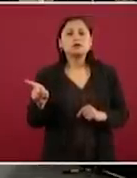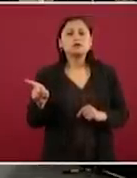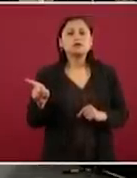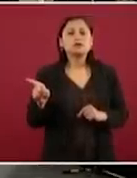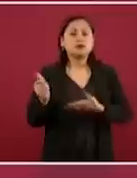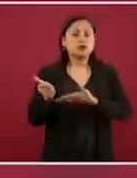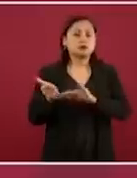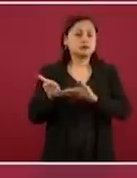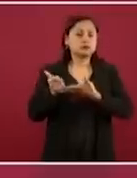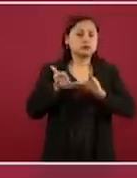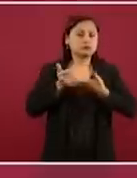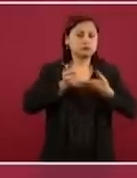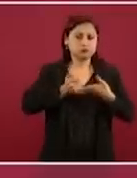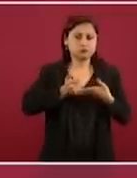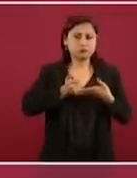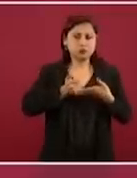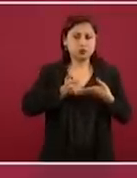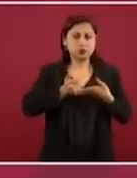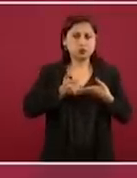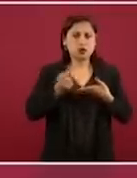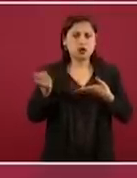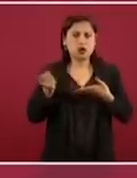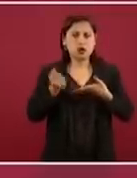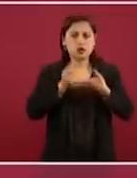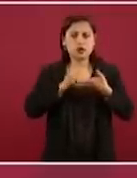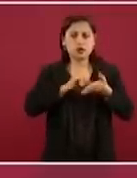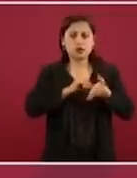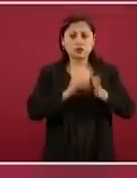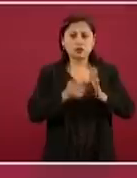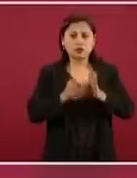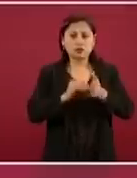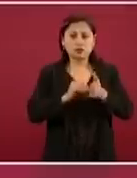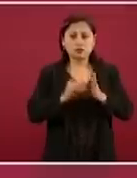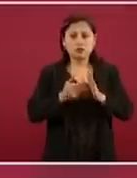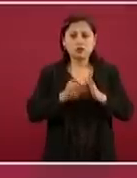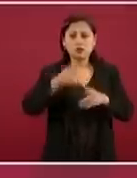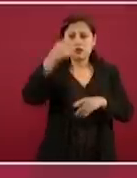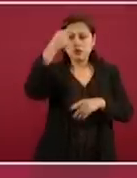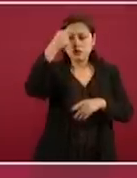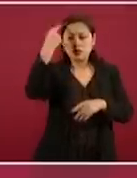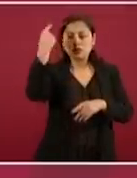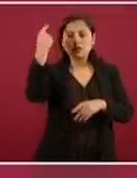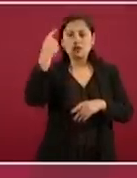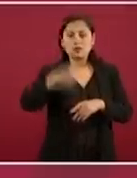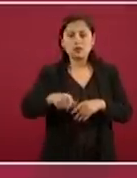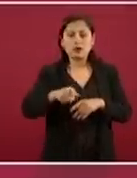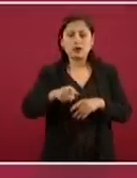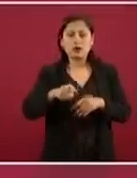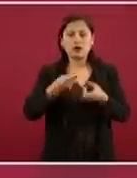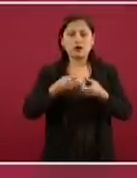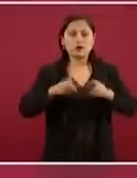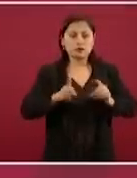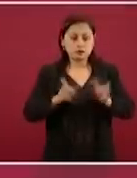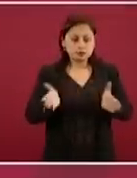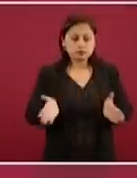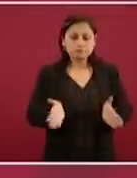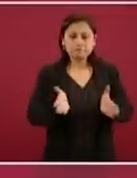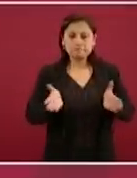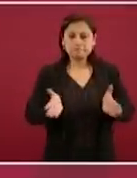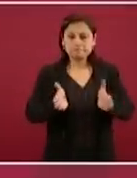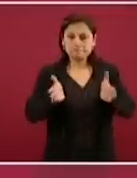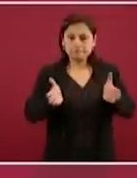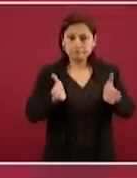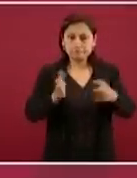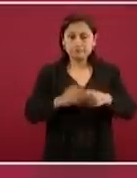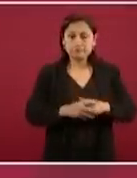aplicación de estrategias generales, el promover el desarrollo, el que